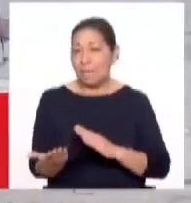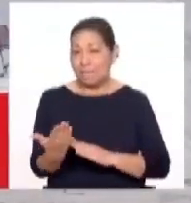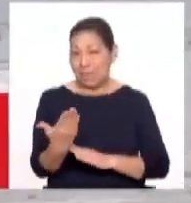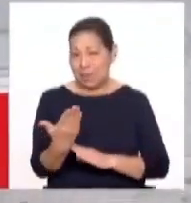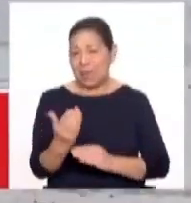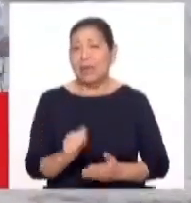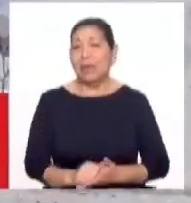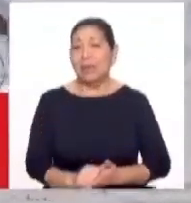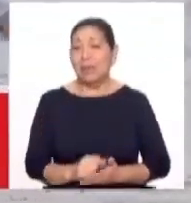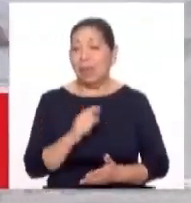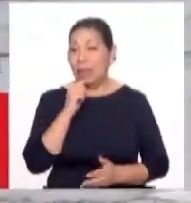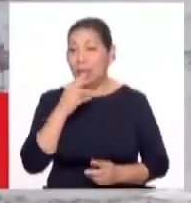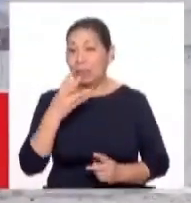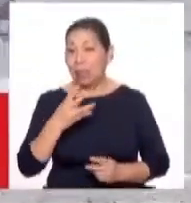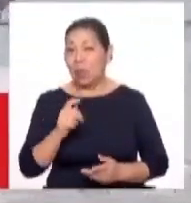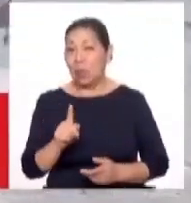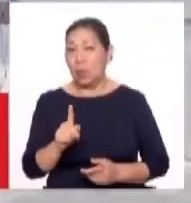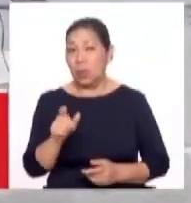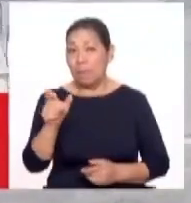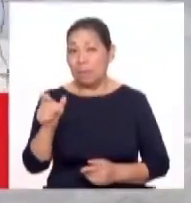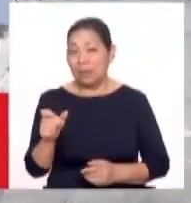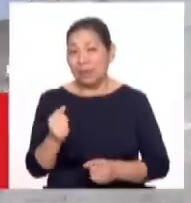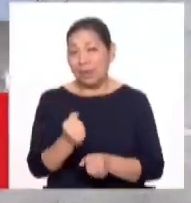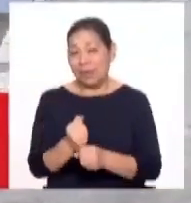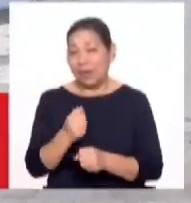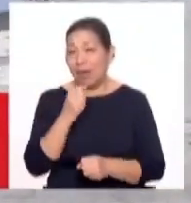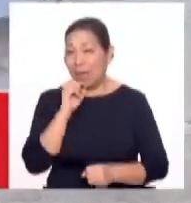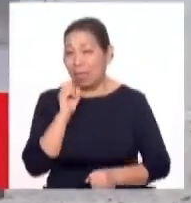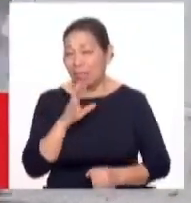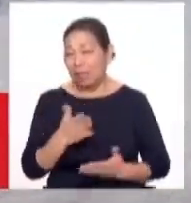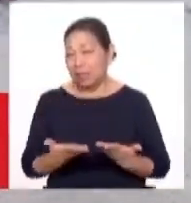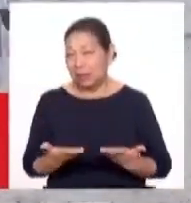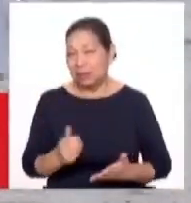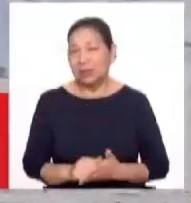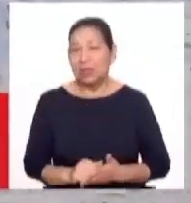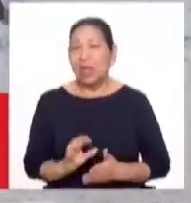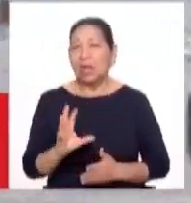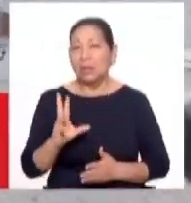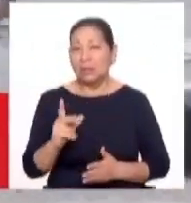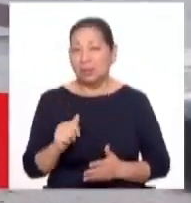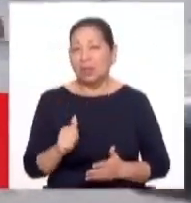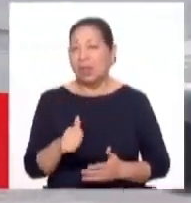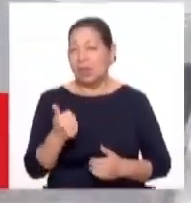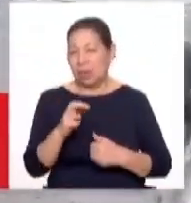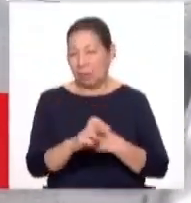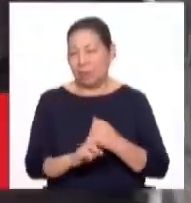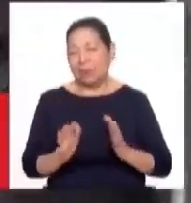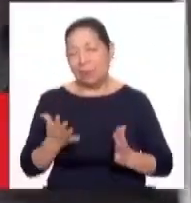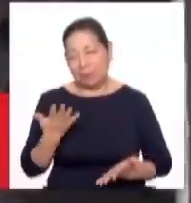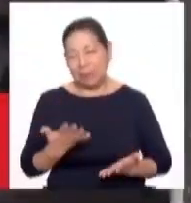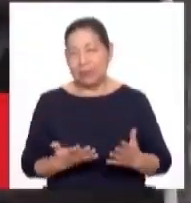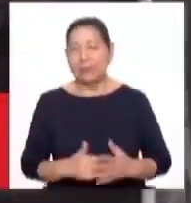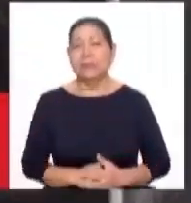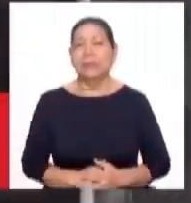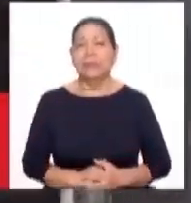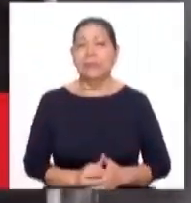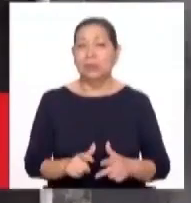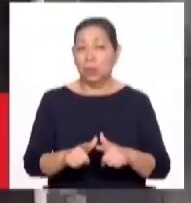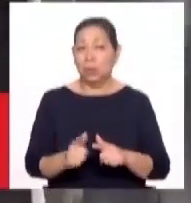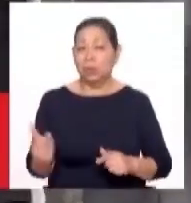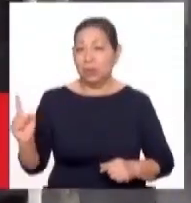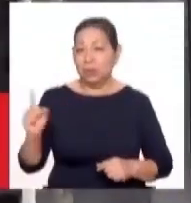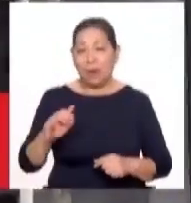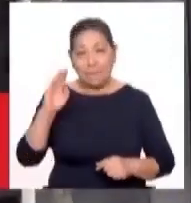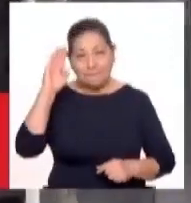alarmantes de secuestros de acuerdo a datos proporcionados por el Ministerio Público las denuncias por el delito de secuestro hechas en